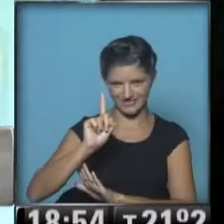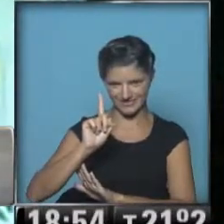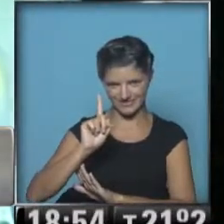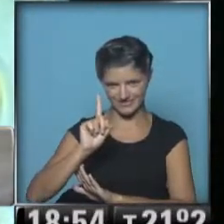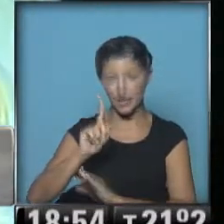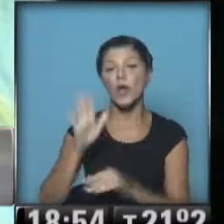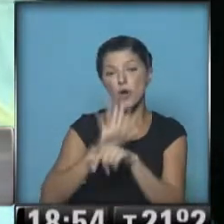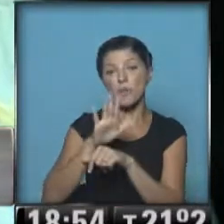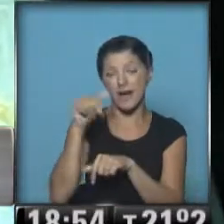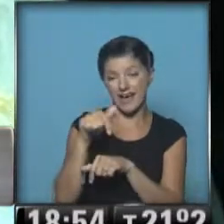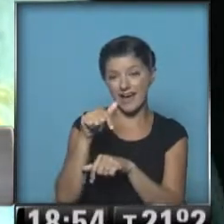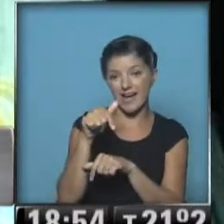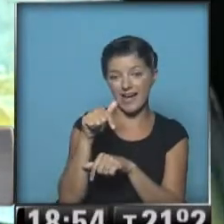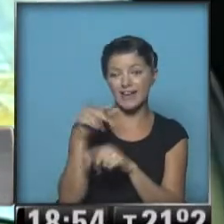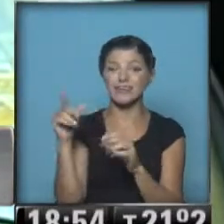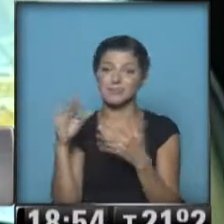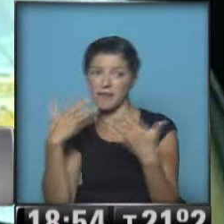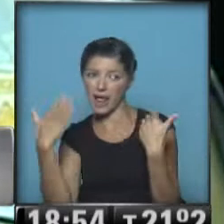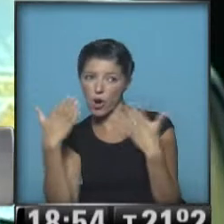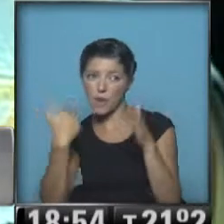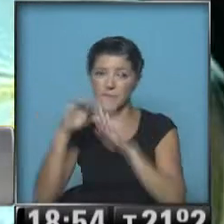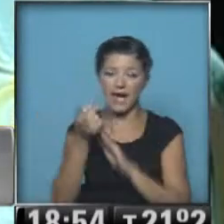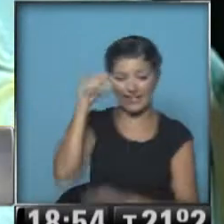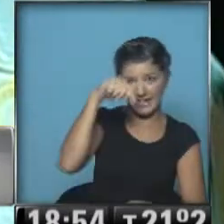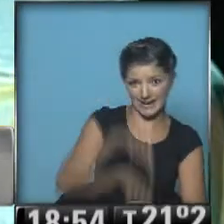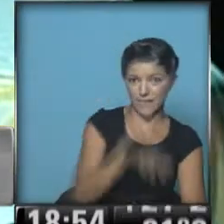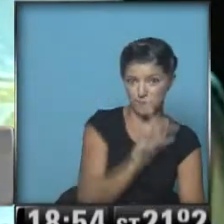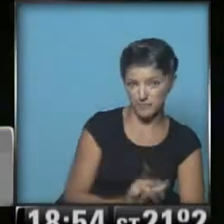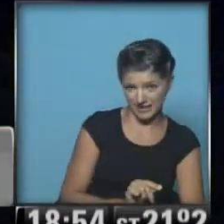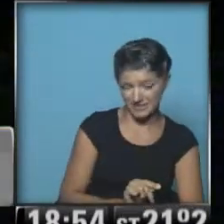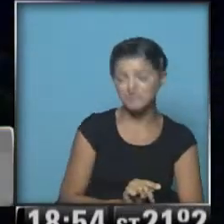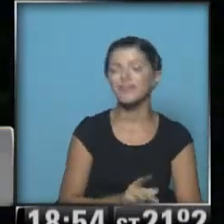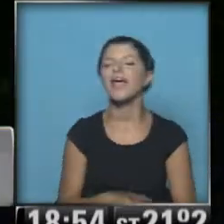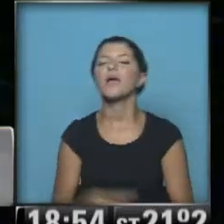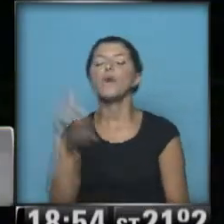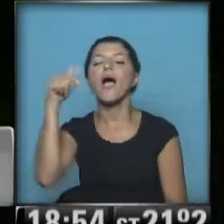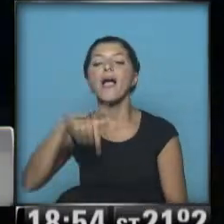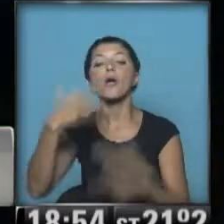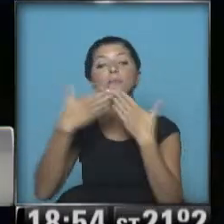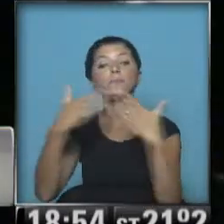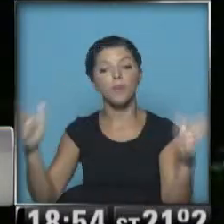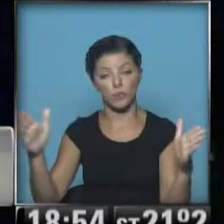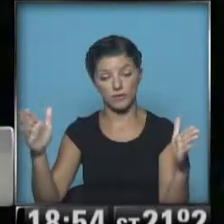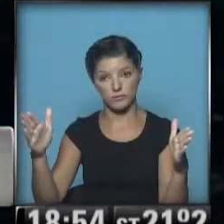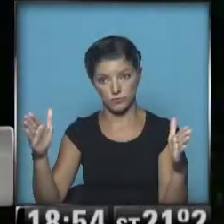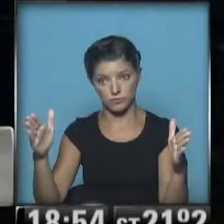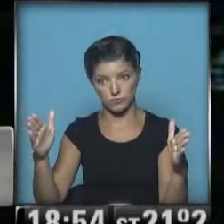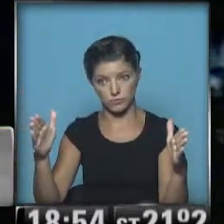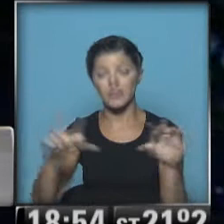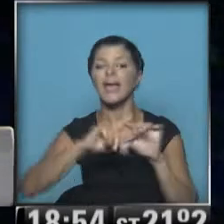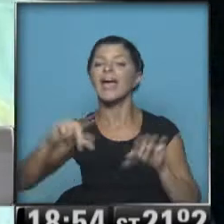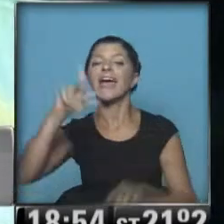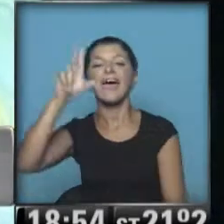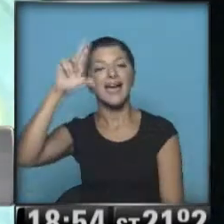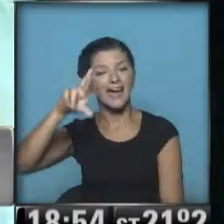Como hace menos frío que en la Patagonia, entonces es un poco menos caluroso. Estamos acá inaugurando el retorno, le llamamos nosotros,